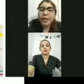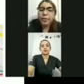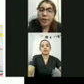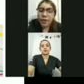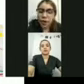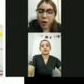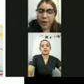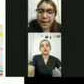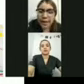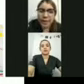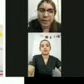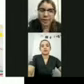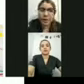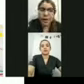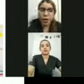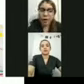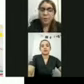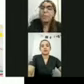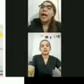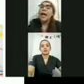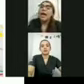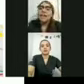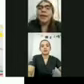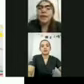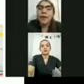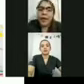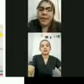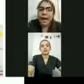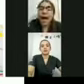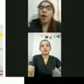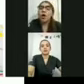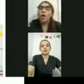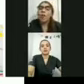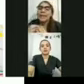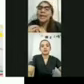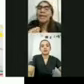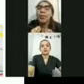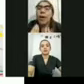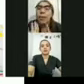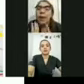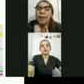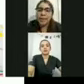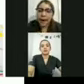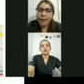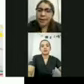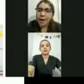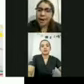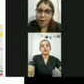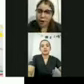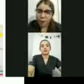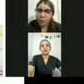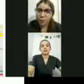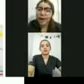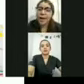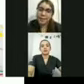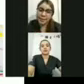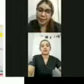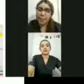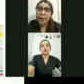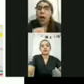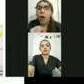a la interpretación de esquemas asimiladores. Esto hace referencia a cómo es el tipo de aprendizaje de cada niño,